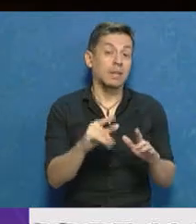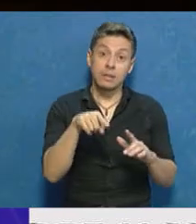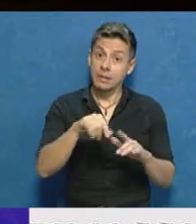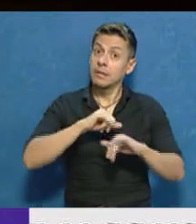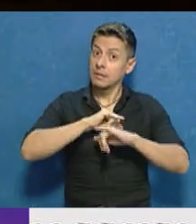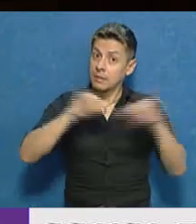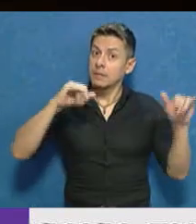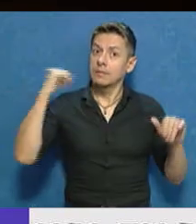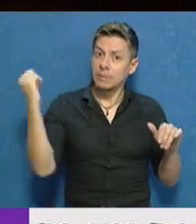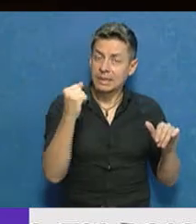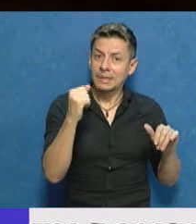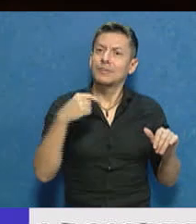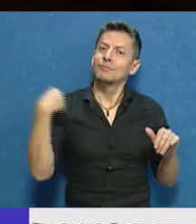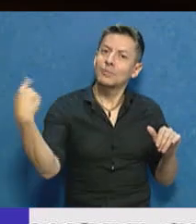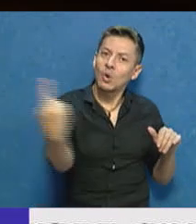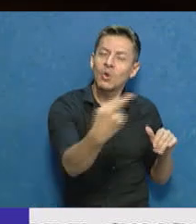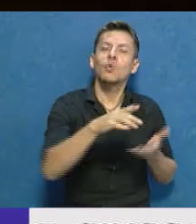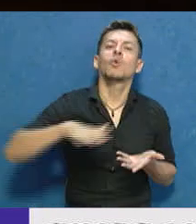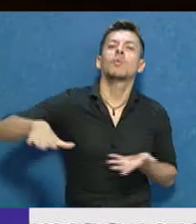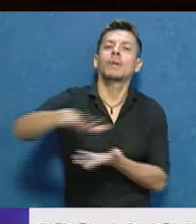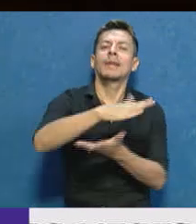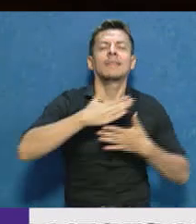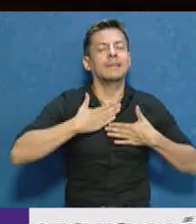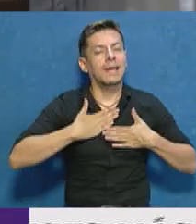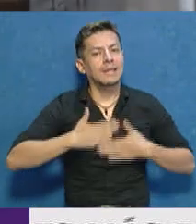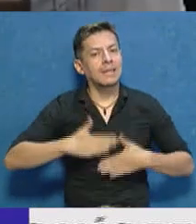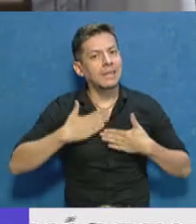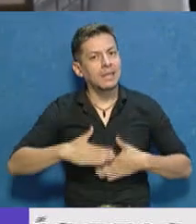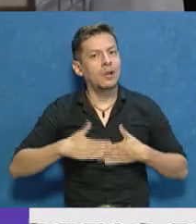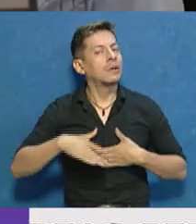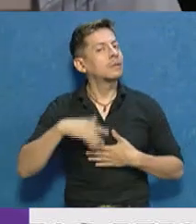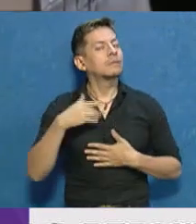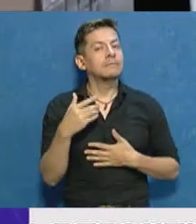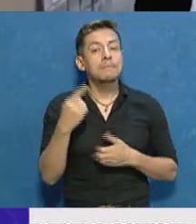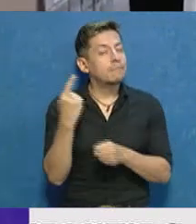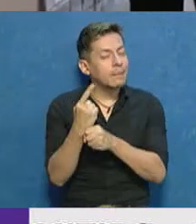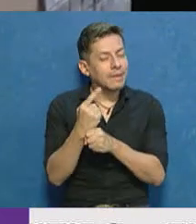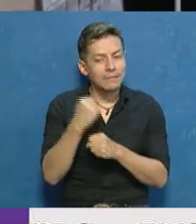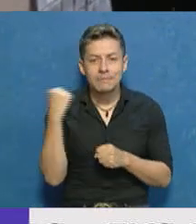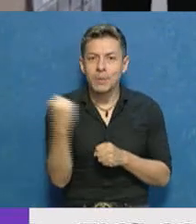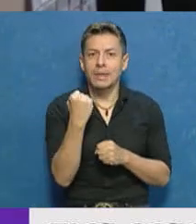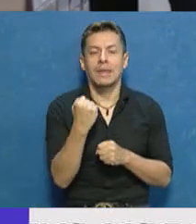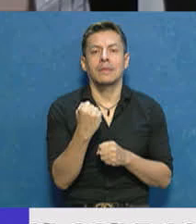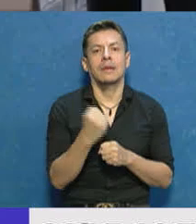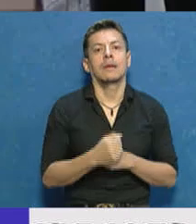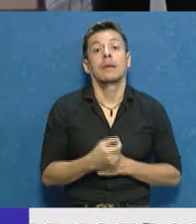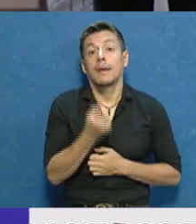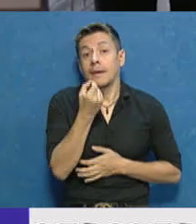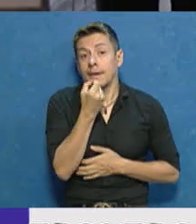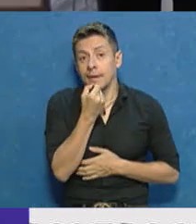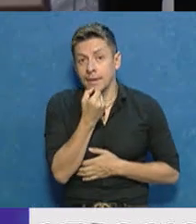es un mensaje de tranquilidad a la comunidad. En primer lugar, la tranquilidad primaria que hay que mandar, que aunque tengamos un